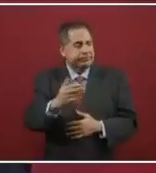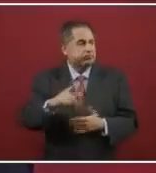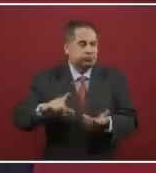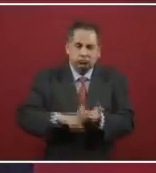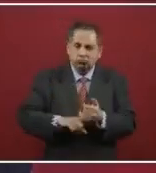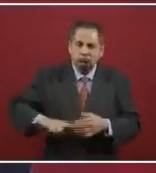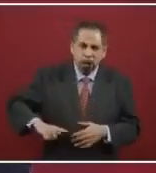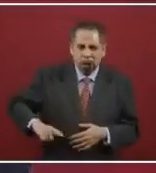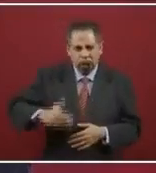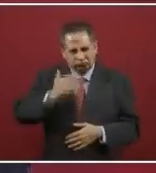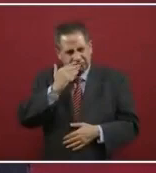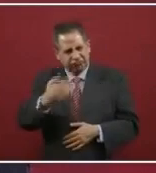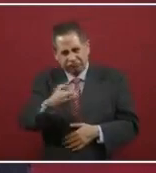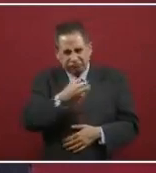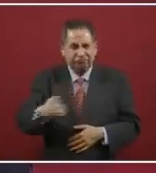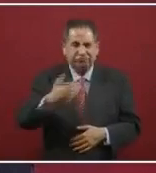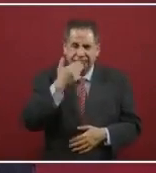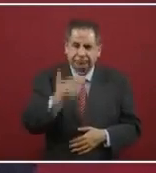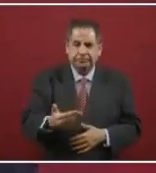gobierno.